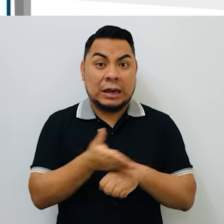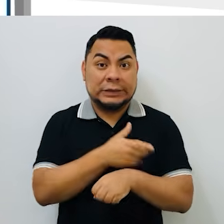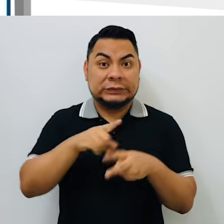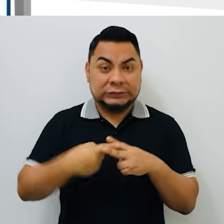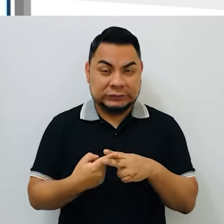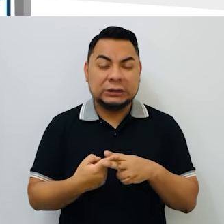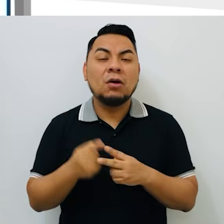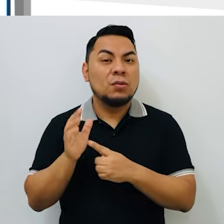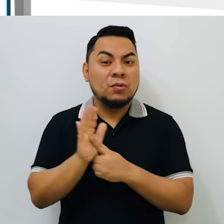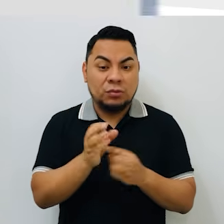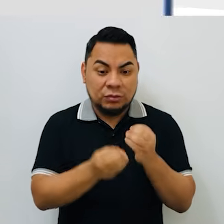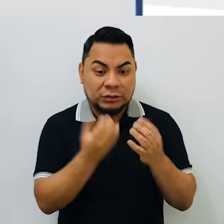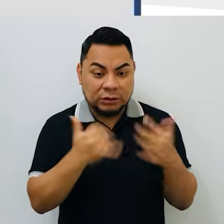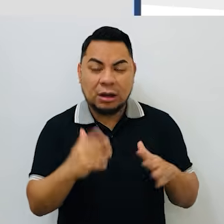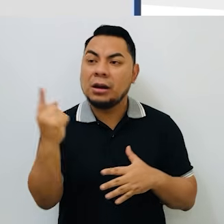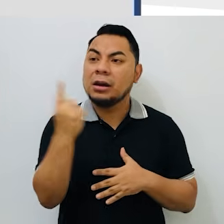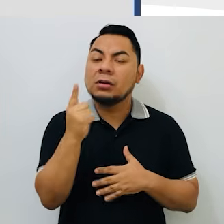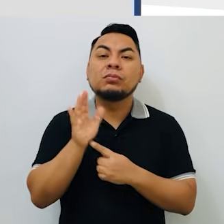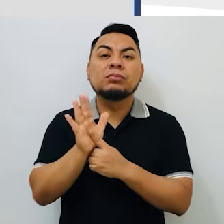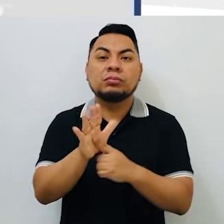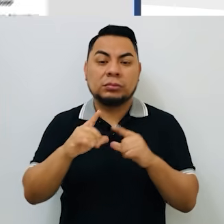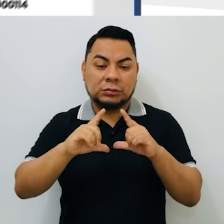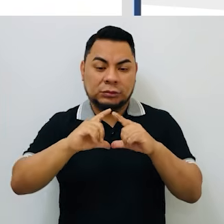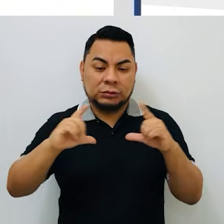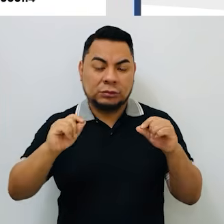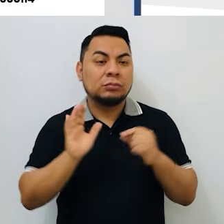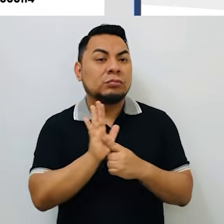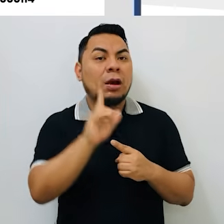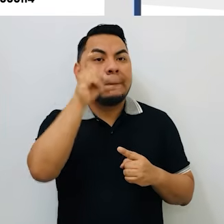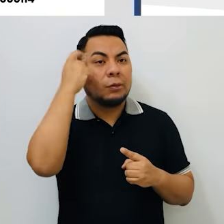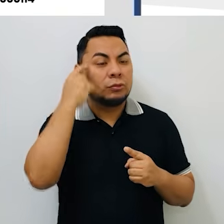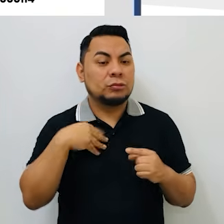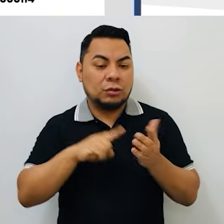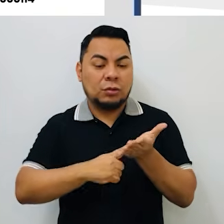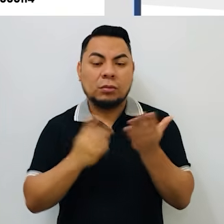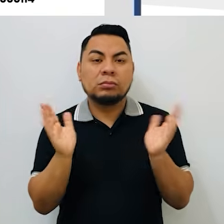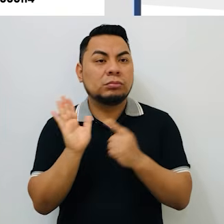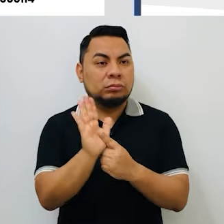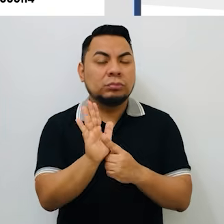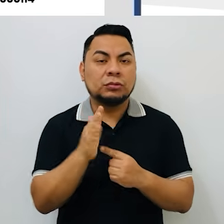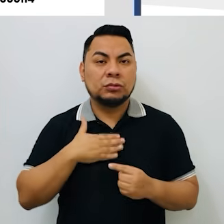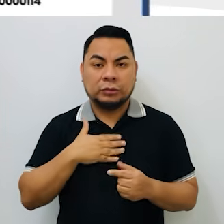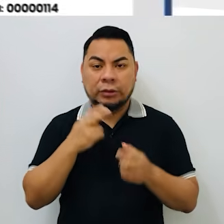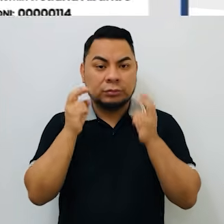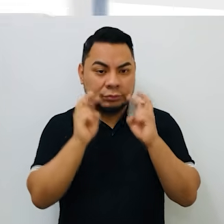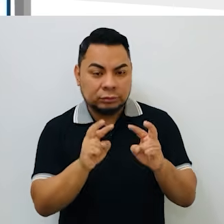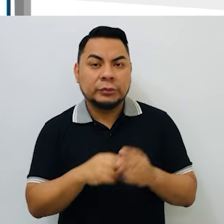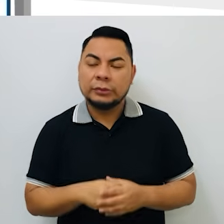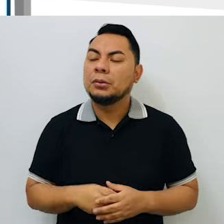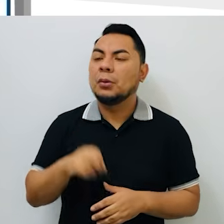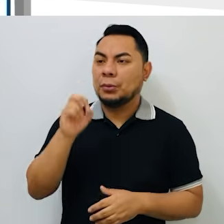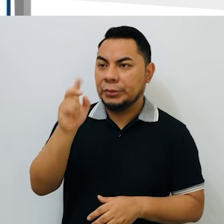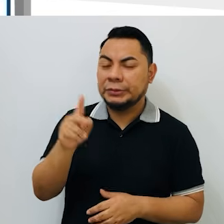presentarse al inicio o después de la instalación, mostrando su credencial y su DNI para identificarse.